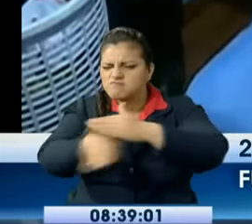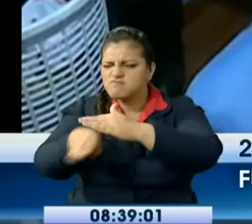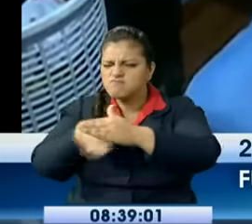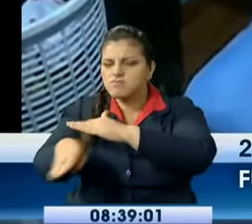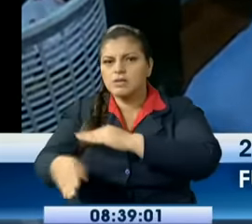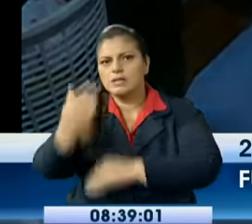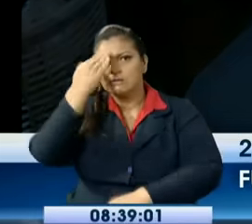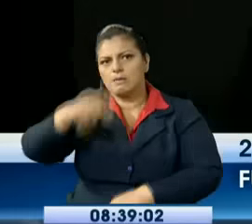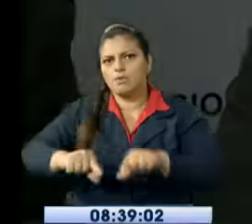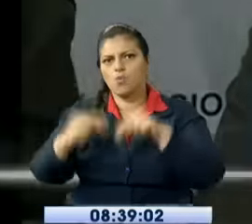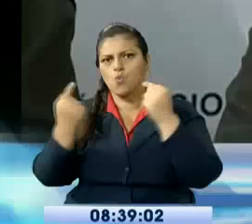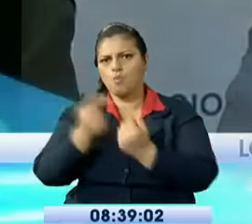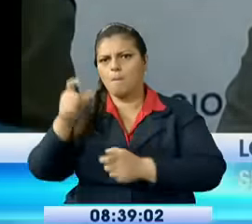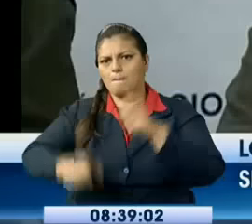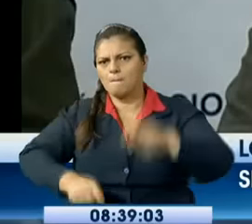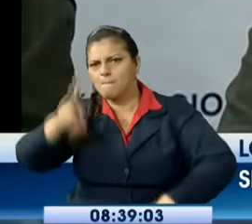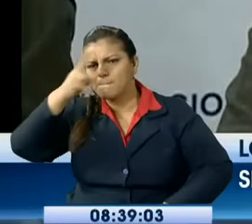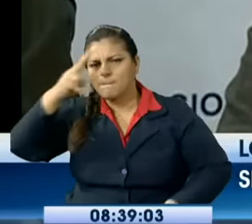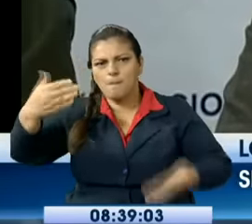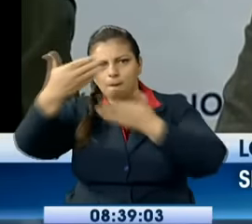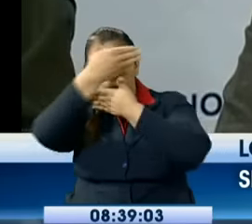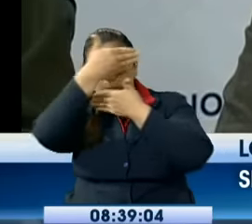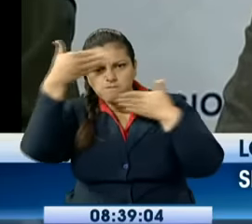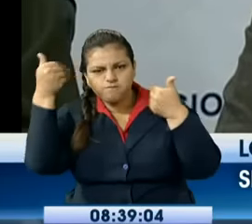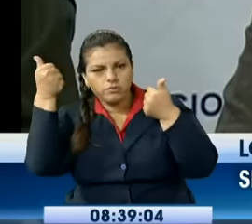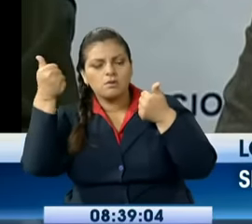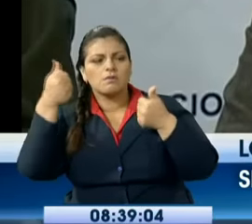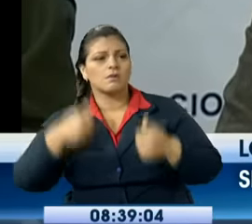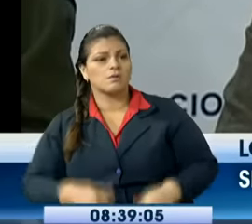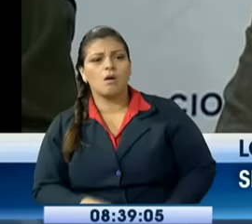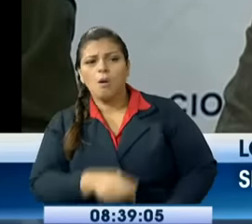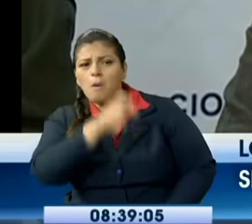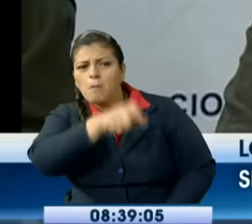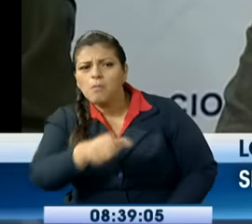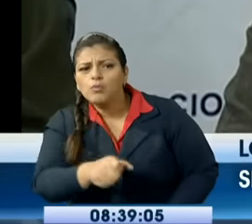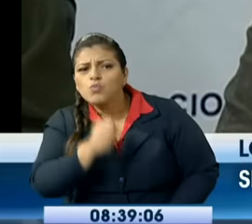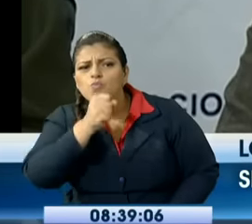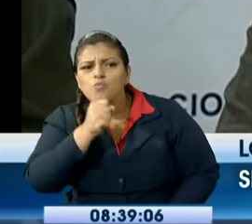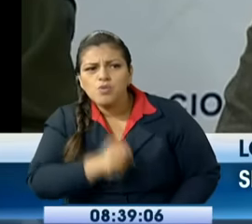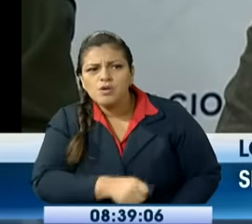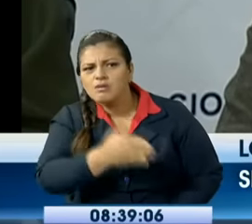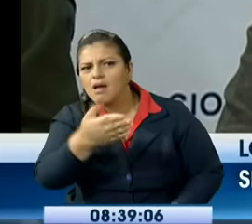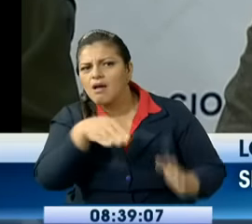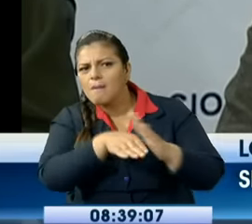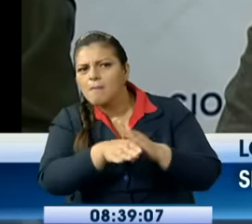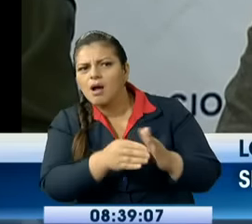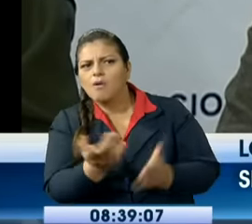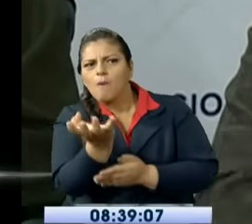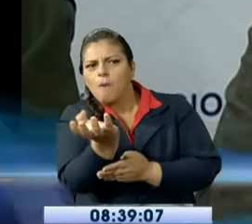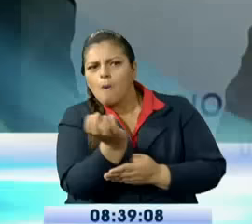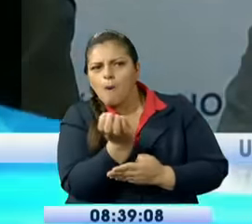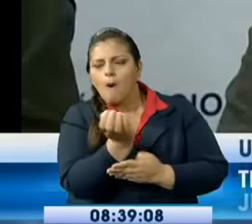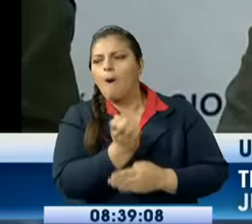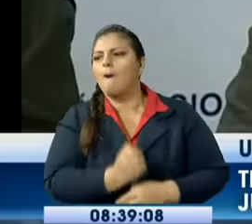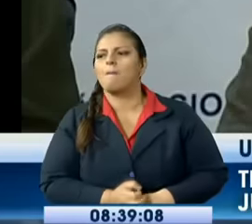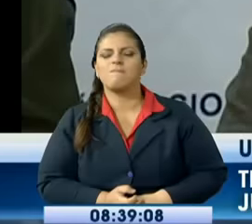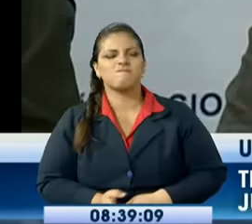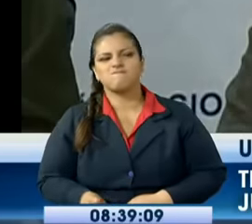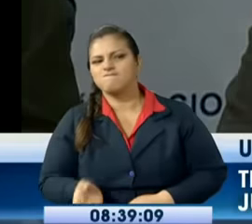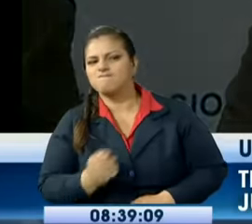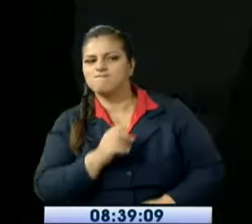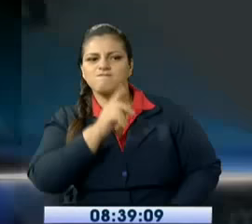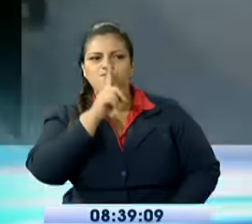de la tercera edad. Que recibían pensiones jubilares con ofrecimientos supuestos de incrementar dichas pensiones entre los márgenes de 100 a